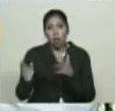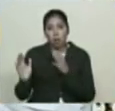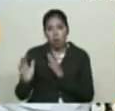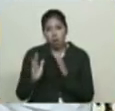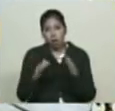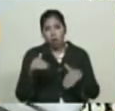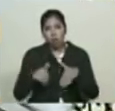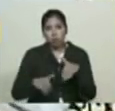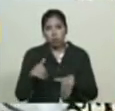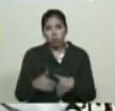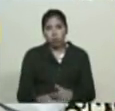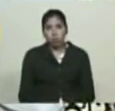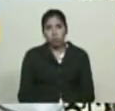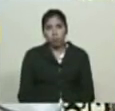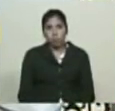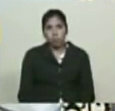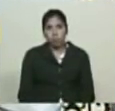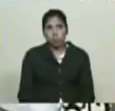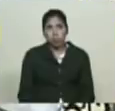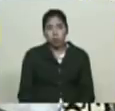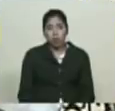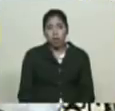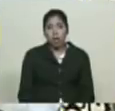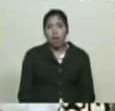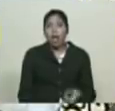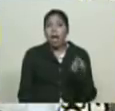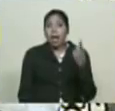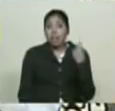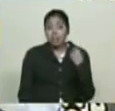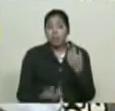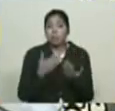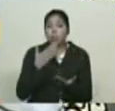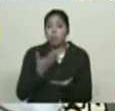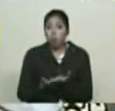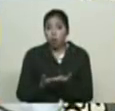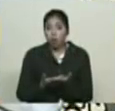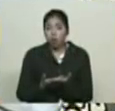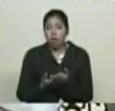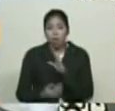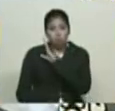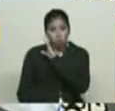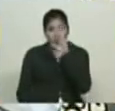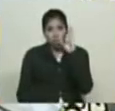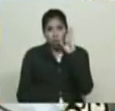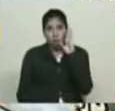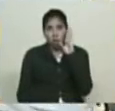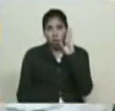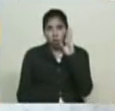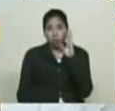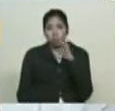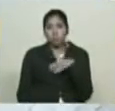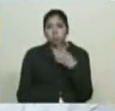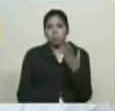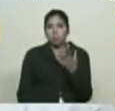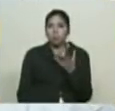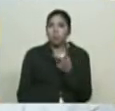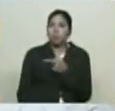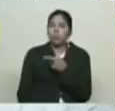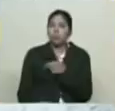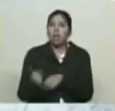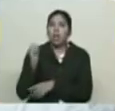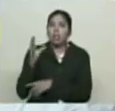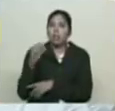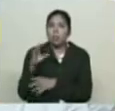Ayer el constituyente Diosdado Cabello hizo una propuesta para la evaluación de la Asamblea Nacional